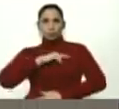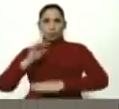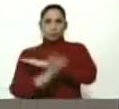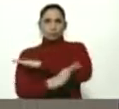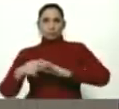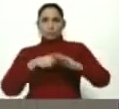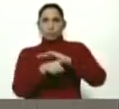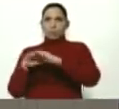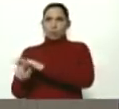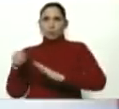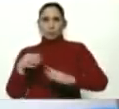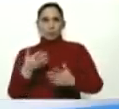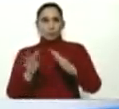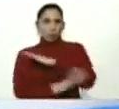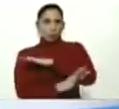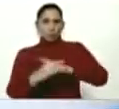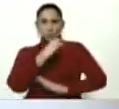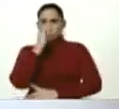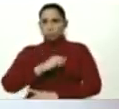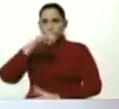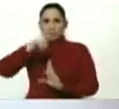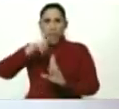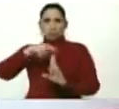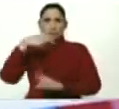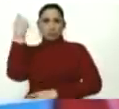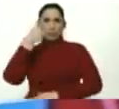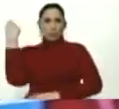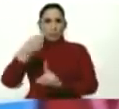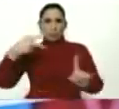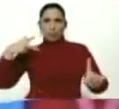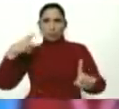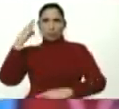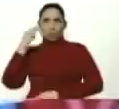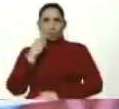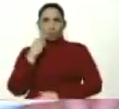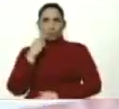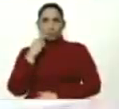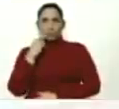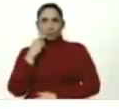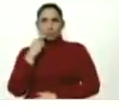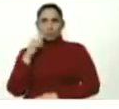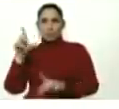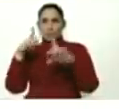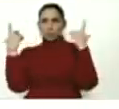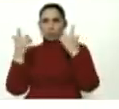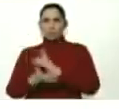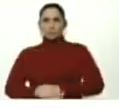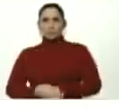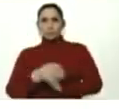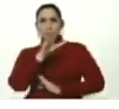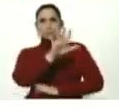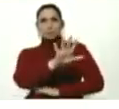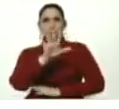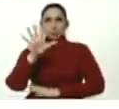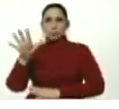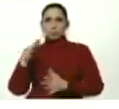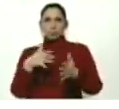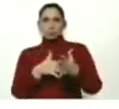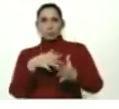ingresado por las fronteras con Zulia, Táchira, Apure, Amazonas, Bolívar y La Guaira